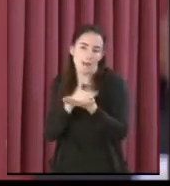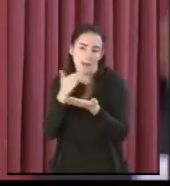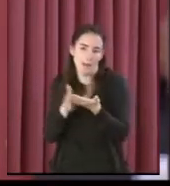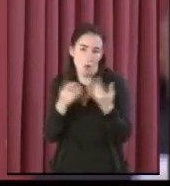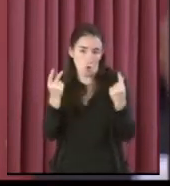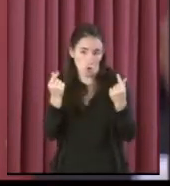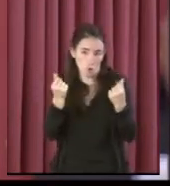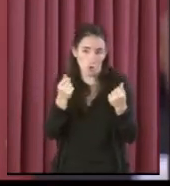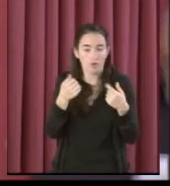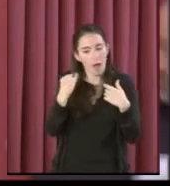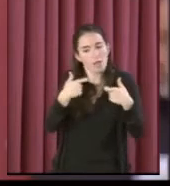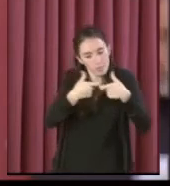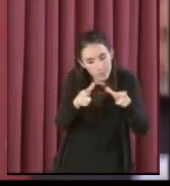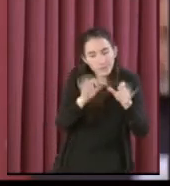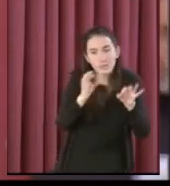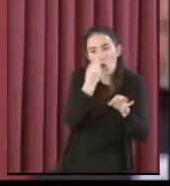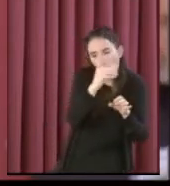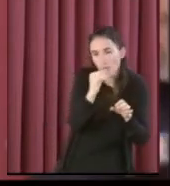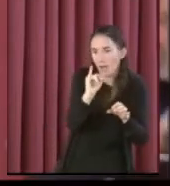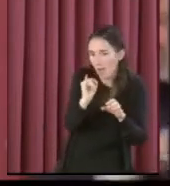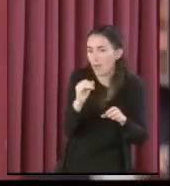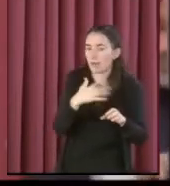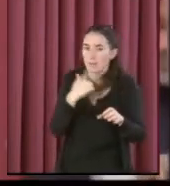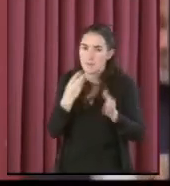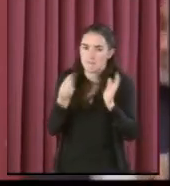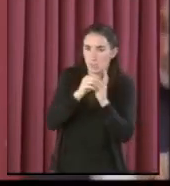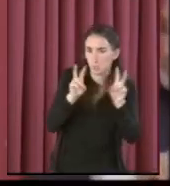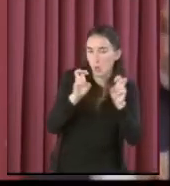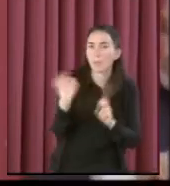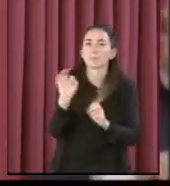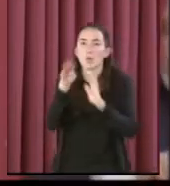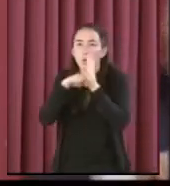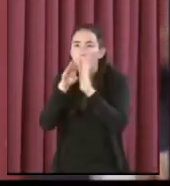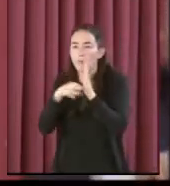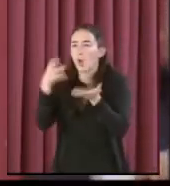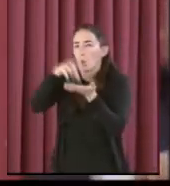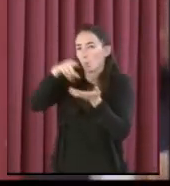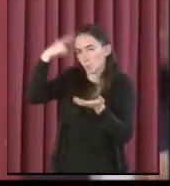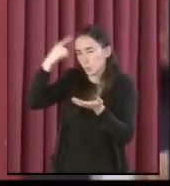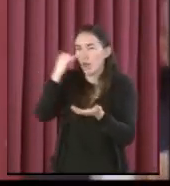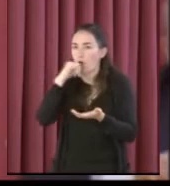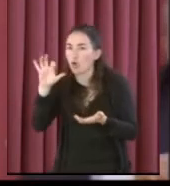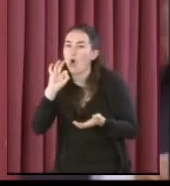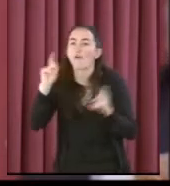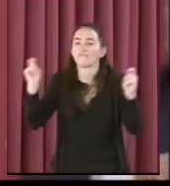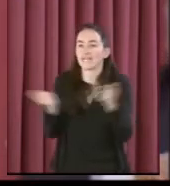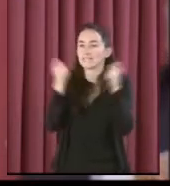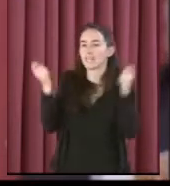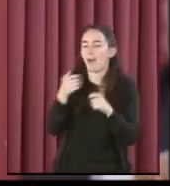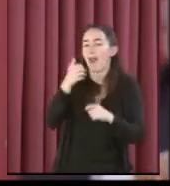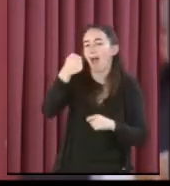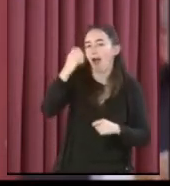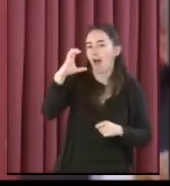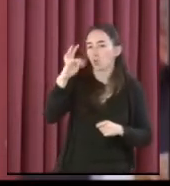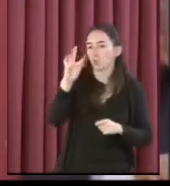específico para jóvenes escritores, de grandes programas como el Cultural Rioja o de grandes acontecimientos como el Festival Actual. Pero también, y cada